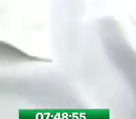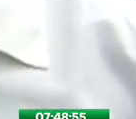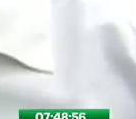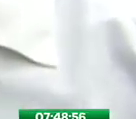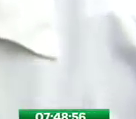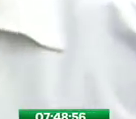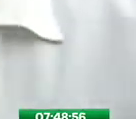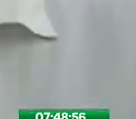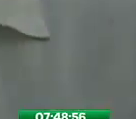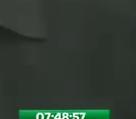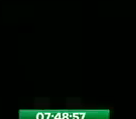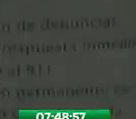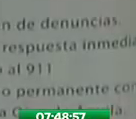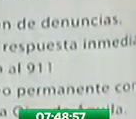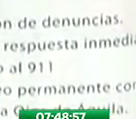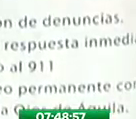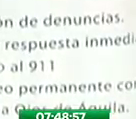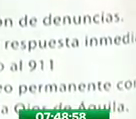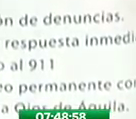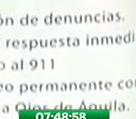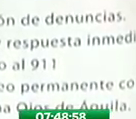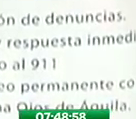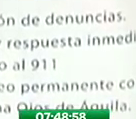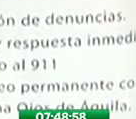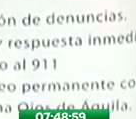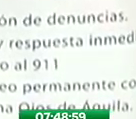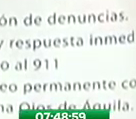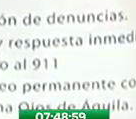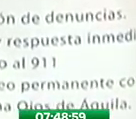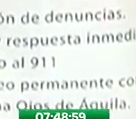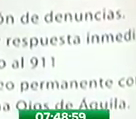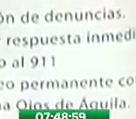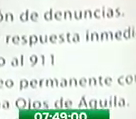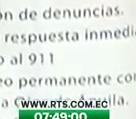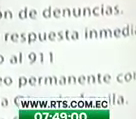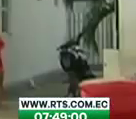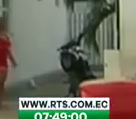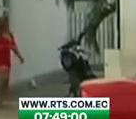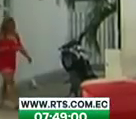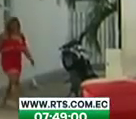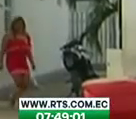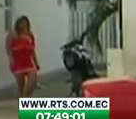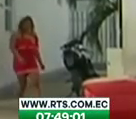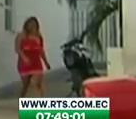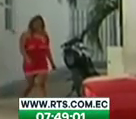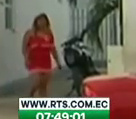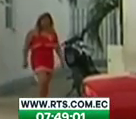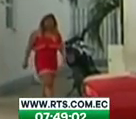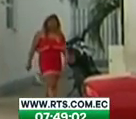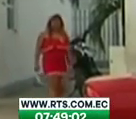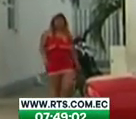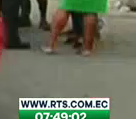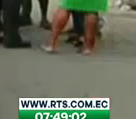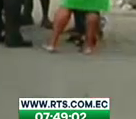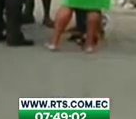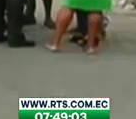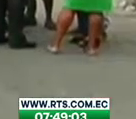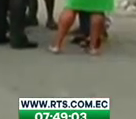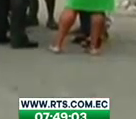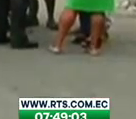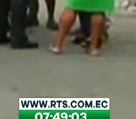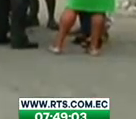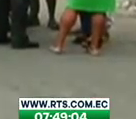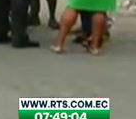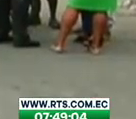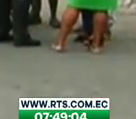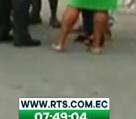que los amenazan, los amedratan. Por ello, consideran necesario que las autoridades ejecuten acciones inmediatas a fin de